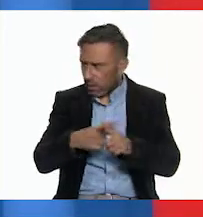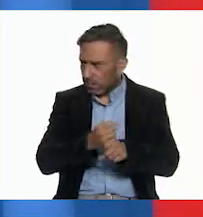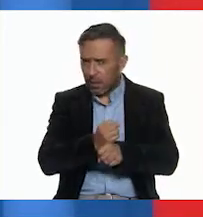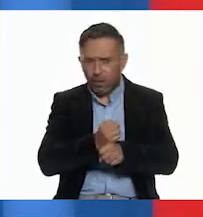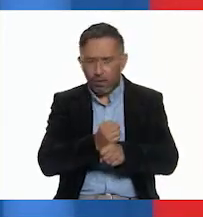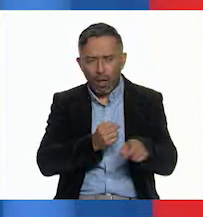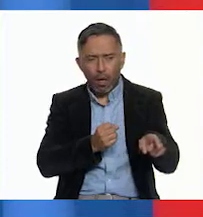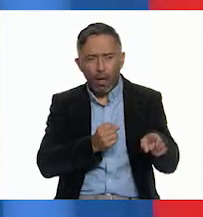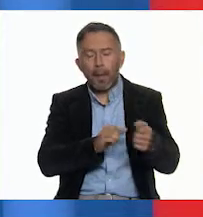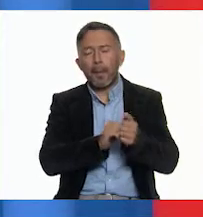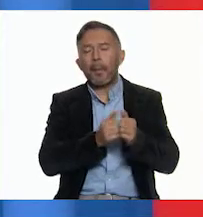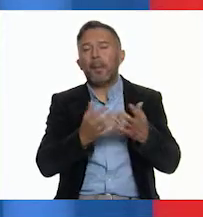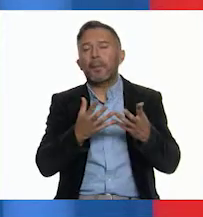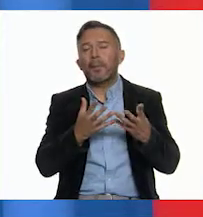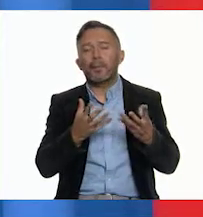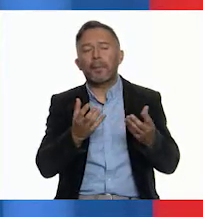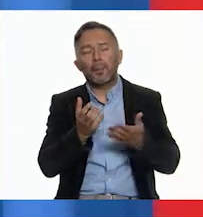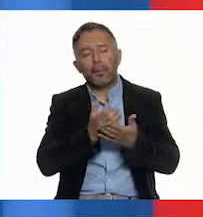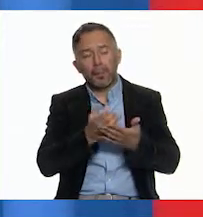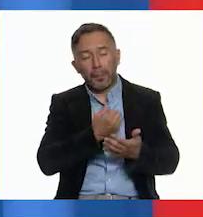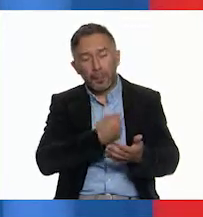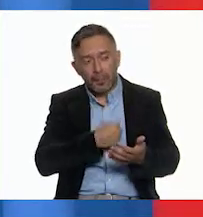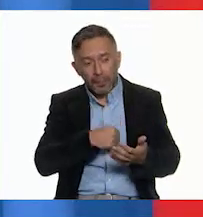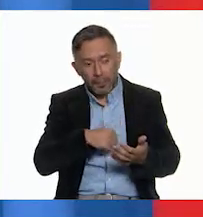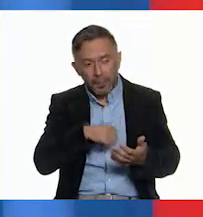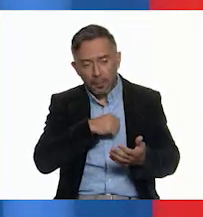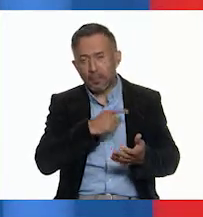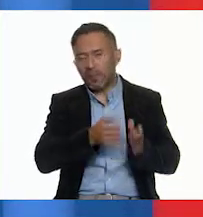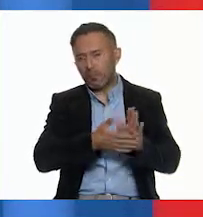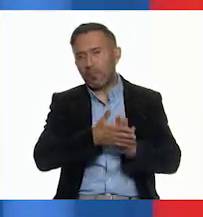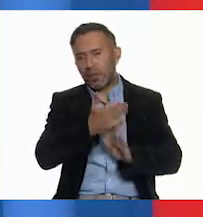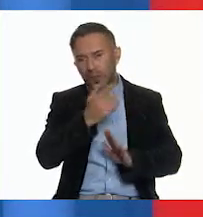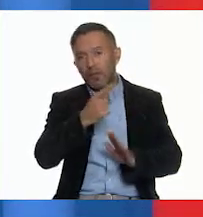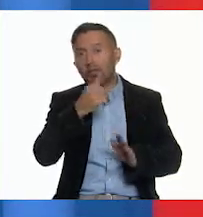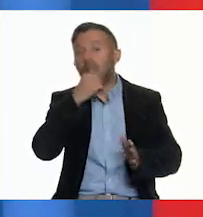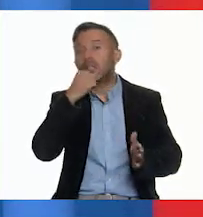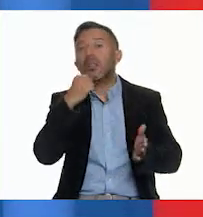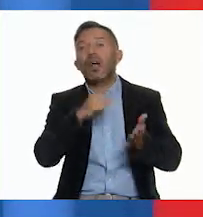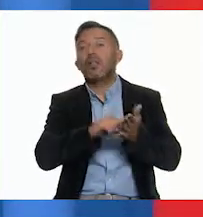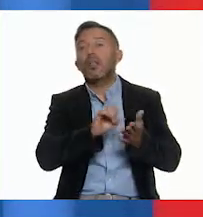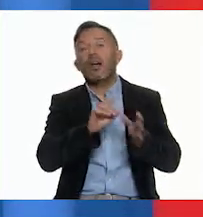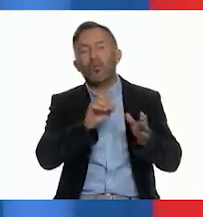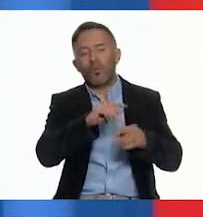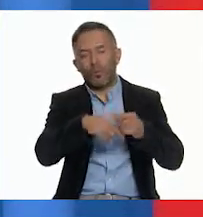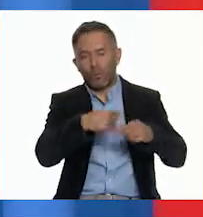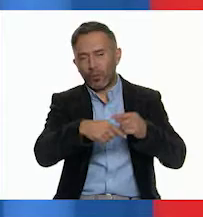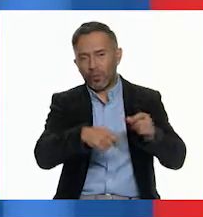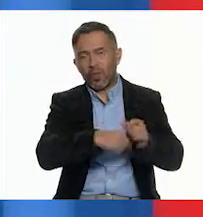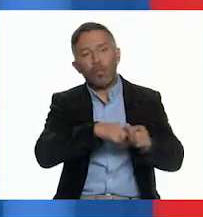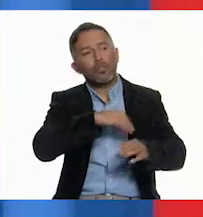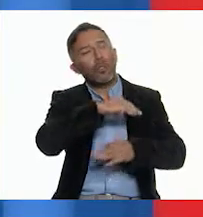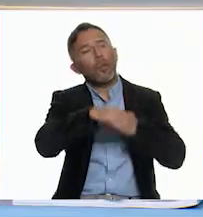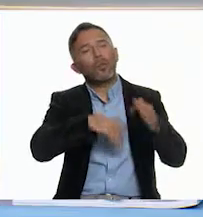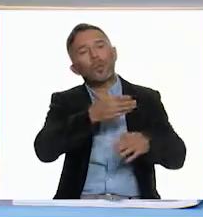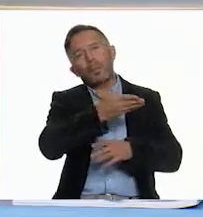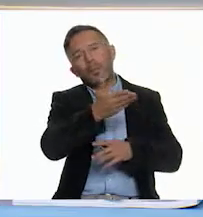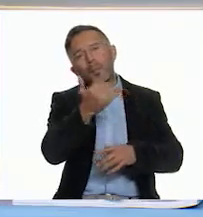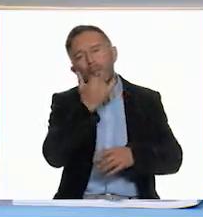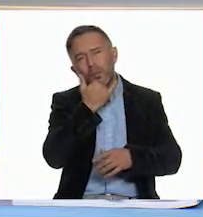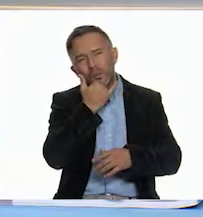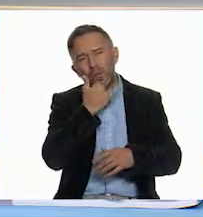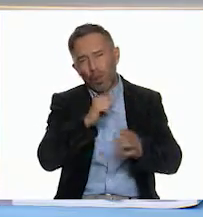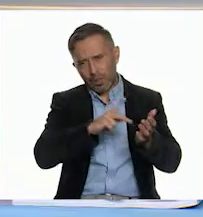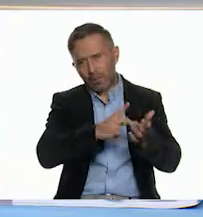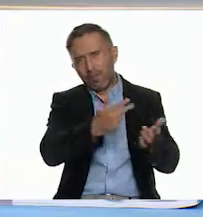se recuperara y la dejó ir, con un recado en el que pedía disculpas a todos los demás para que regresaran al pueblo.